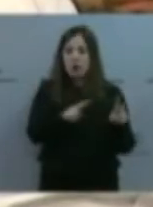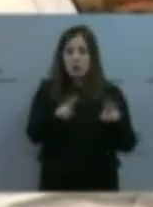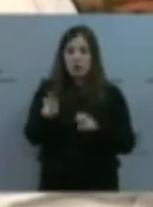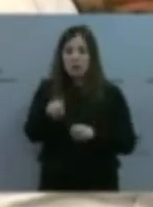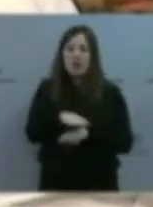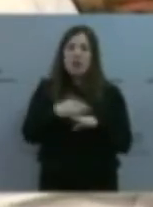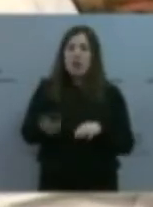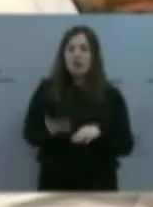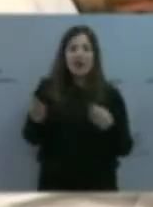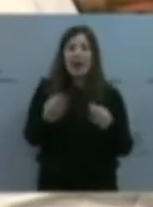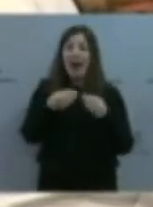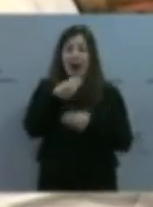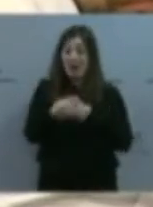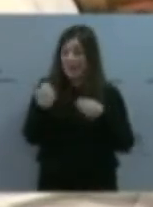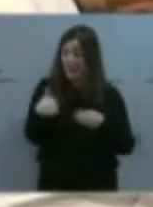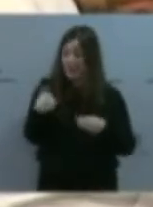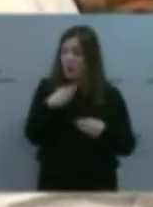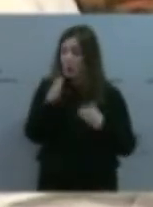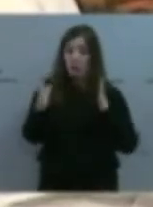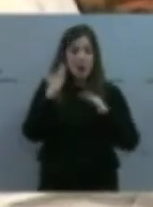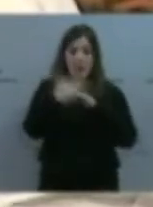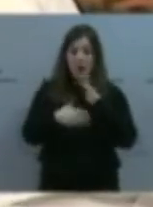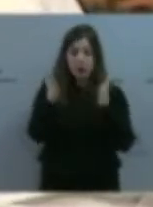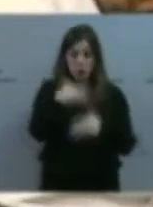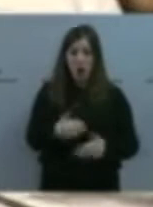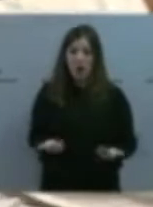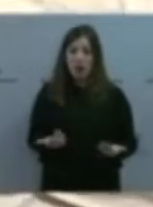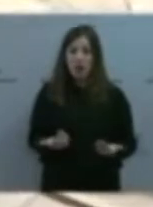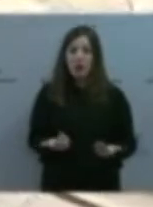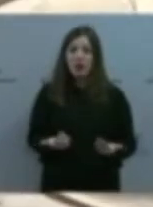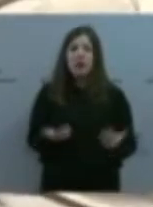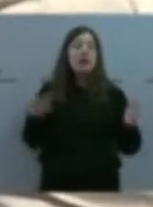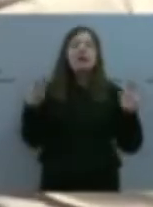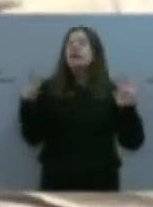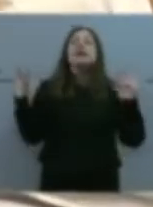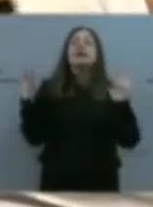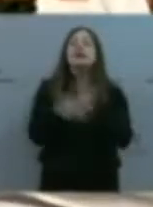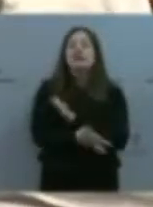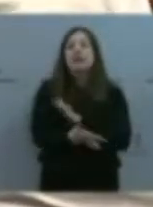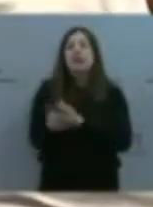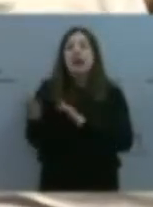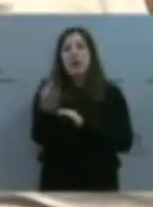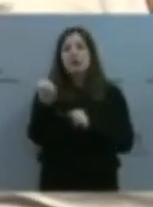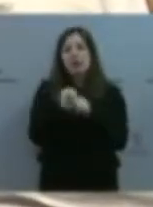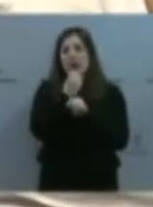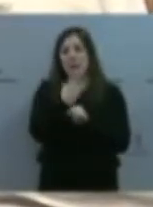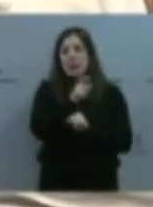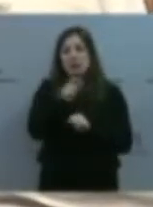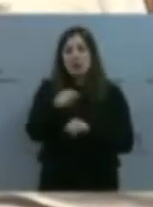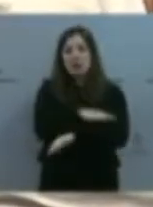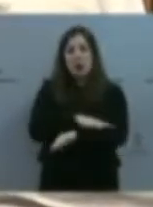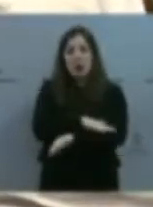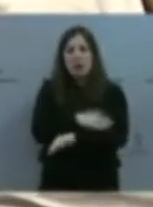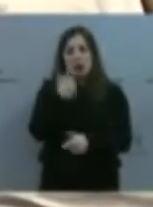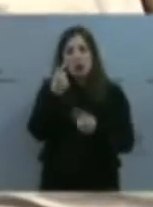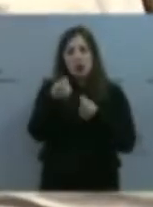corren. Se trata de estar a la altura simple y llanamente. Los gobiernos y las personas que protagonizaron el descontrol que pone de manifiesto ese informe del Tribunal de